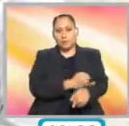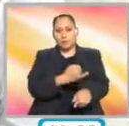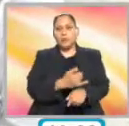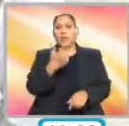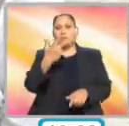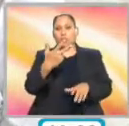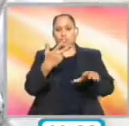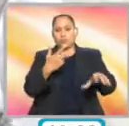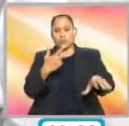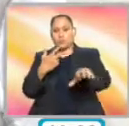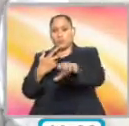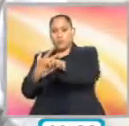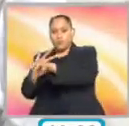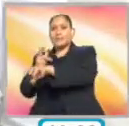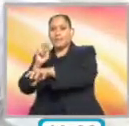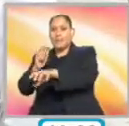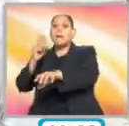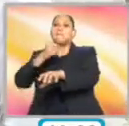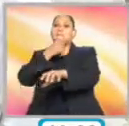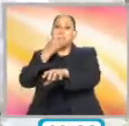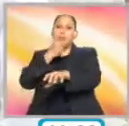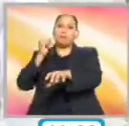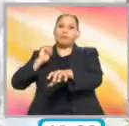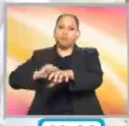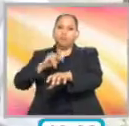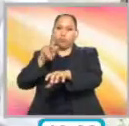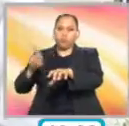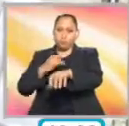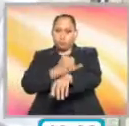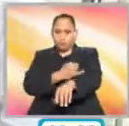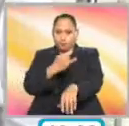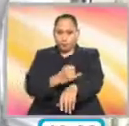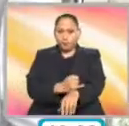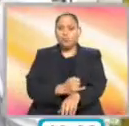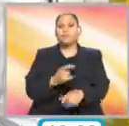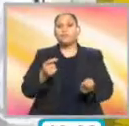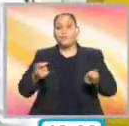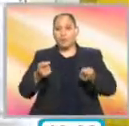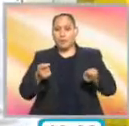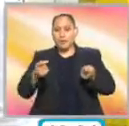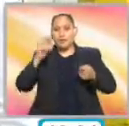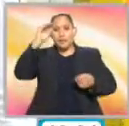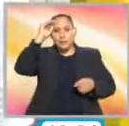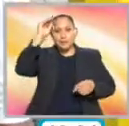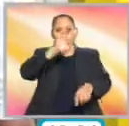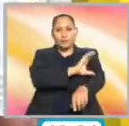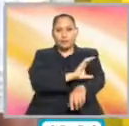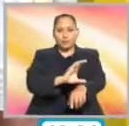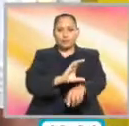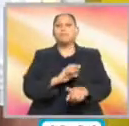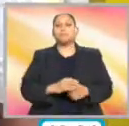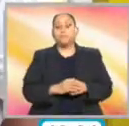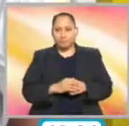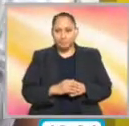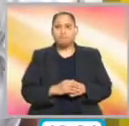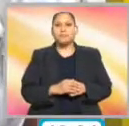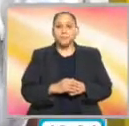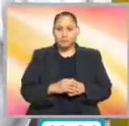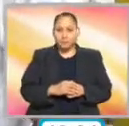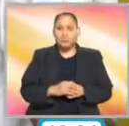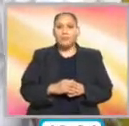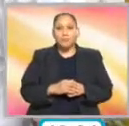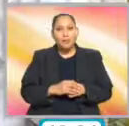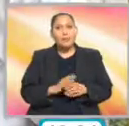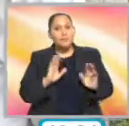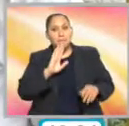8 barrios. Que es el pueblo, el viejo pueblo de Iztapalapa, donde dominaba el señor Cuitláhuac. Exactamente. ¿No, maestro? Si